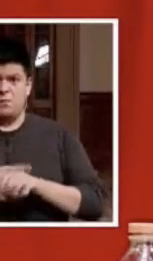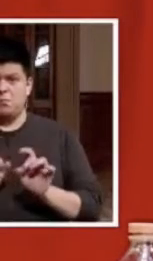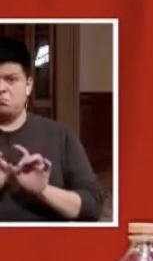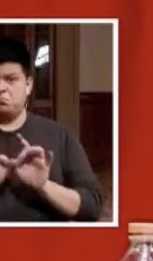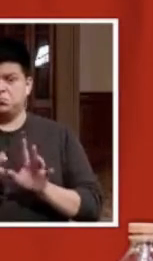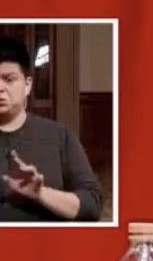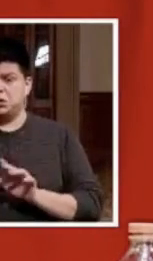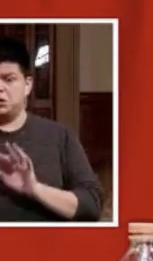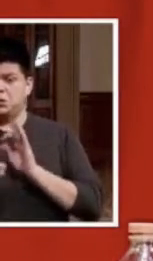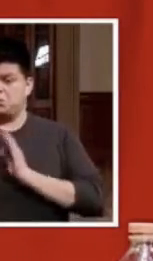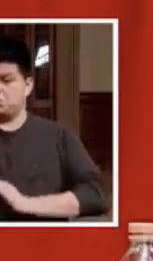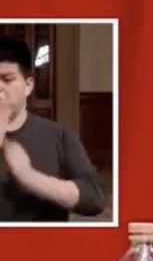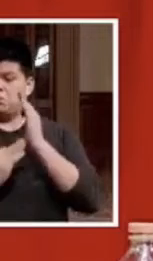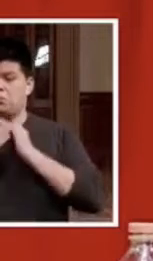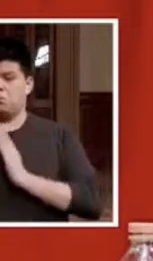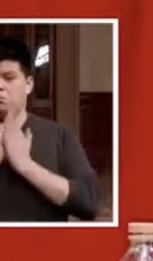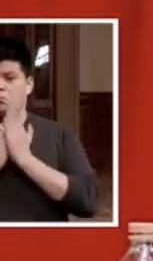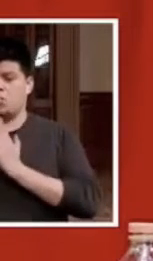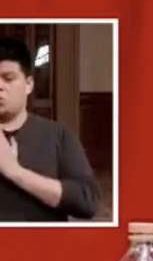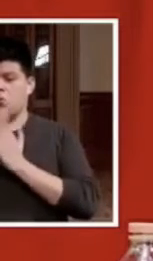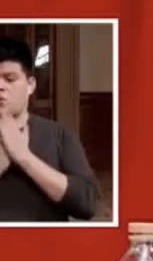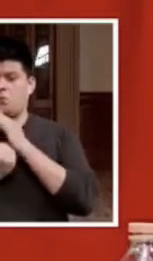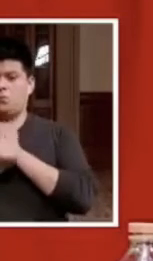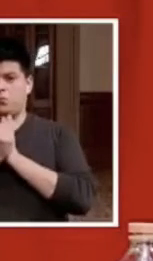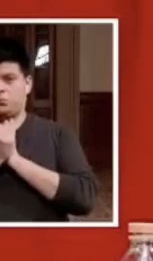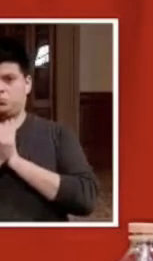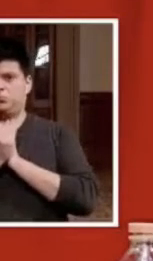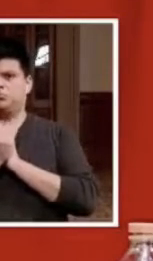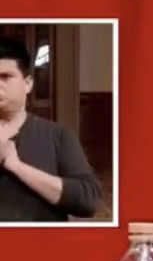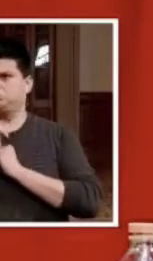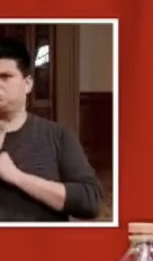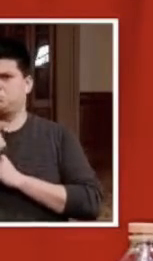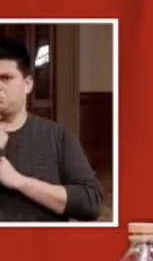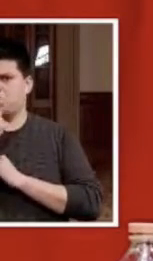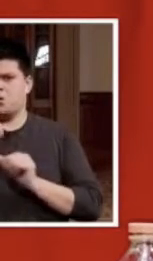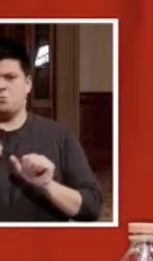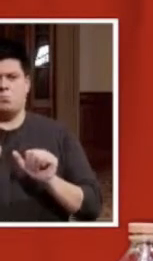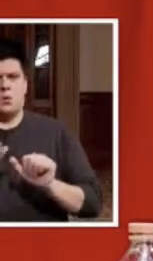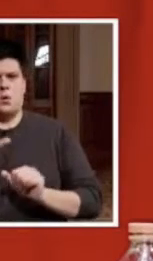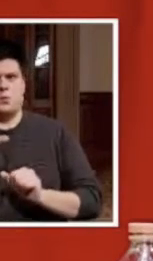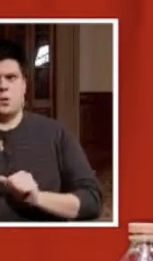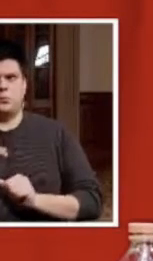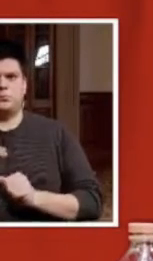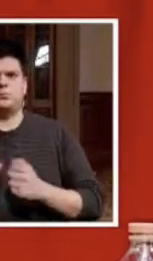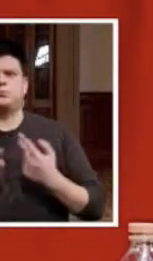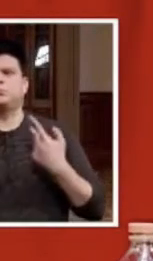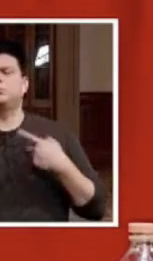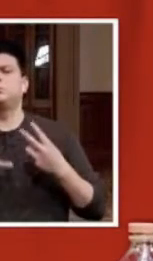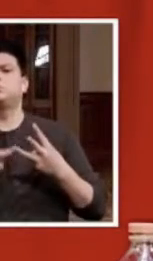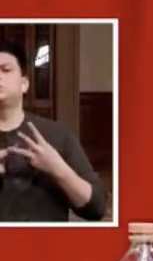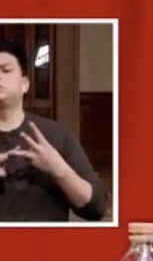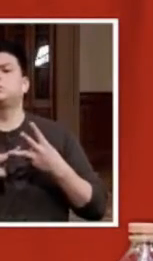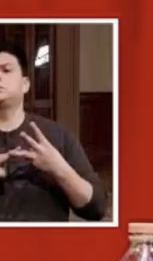enfermedad que esté recibiendo inmunosupresores, es decir, medicamentos que bajan las defensas, que el paciente no tenga